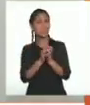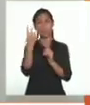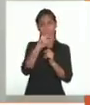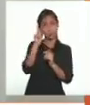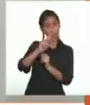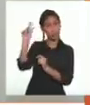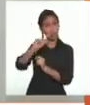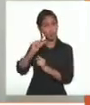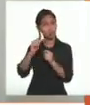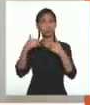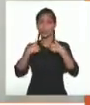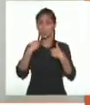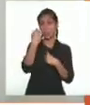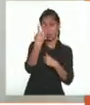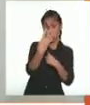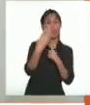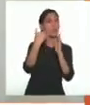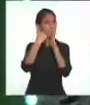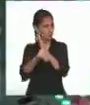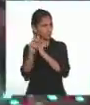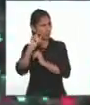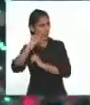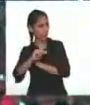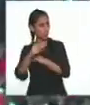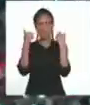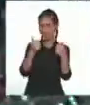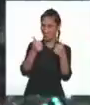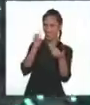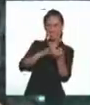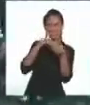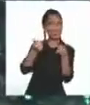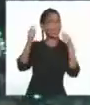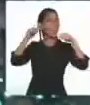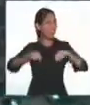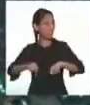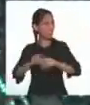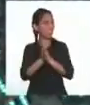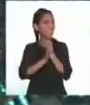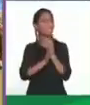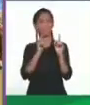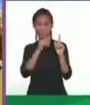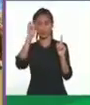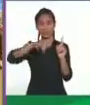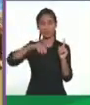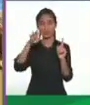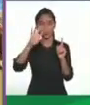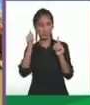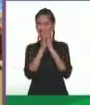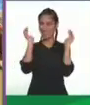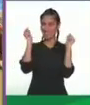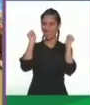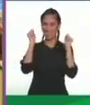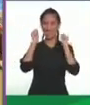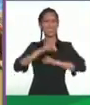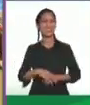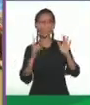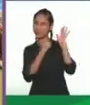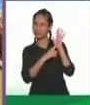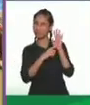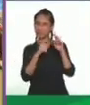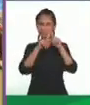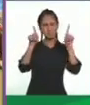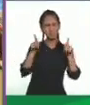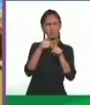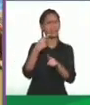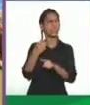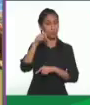2 kilogramos hay 4 medios kilogramos. Bien hecho otra vez, Edwin. Ahora es el turno de María. ¡Ey, ey, ey! Este casillero dice